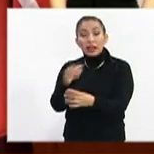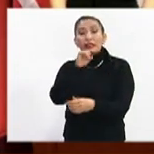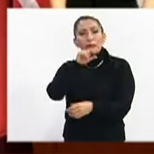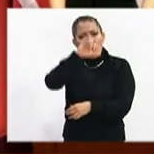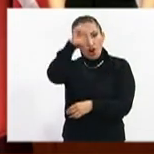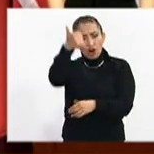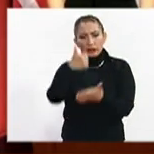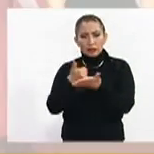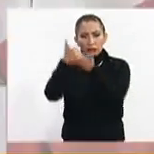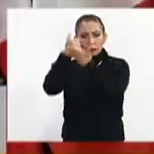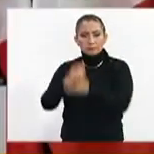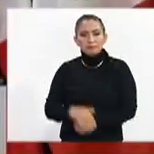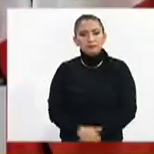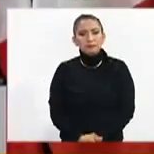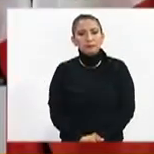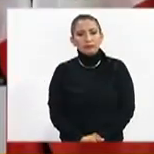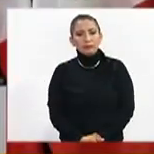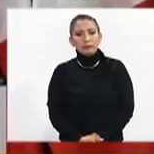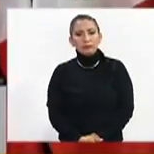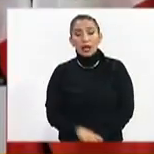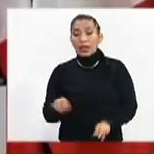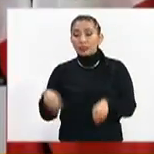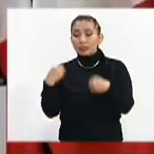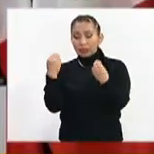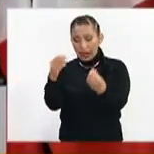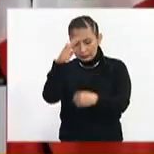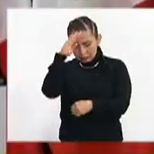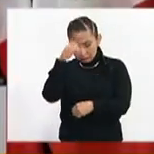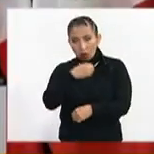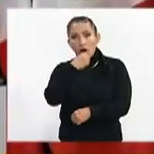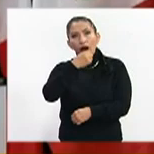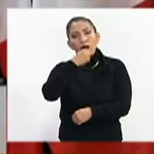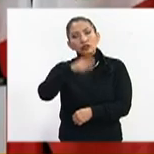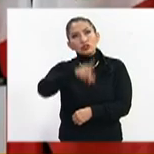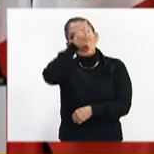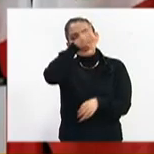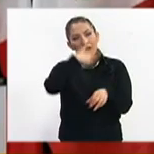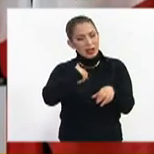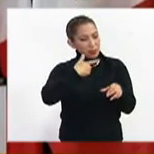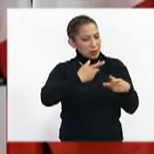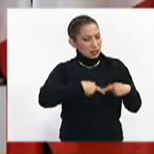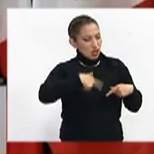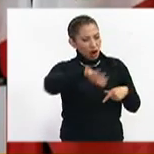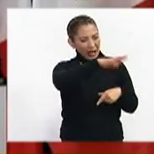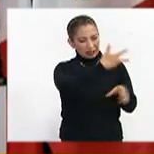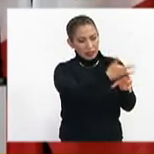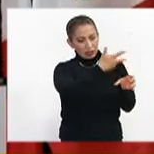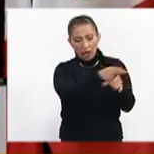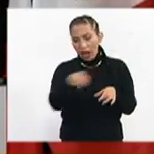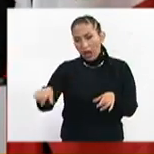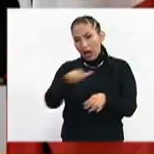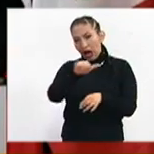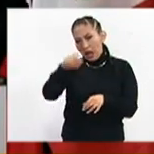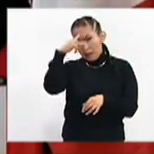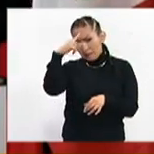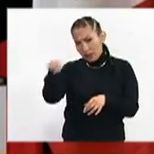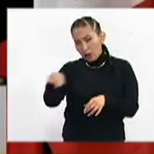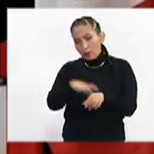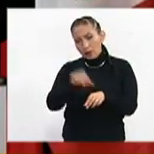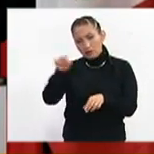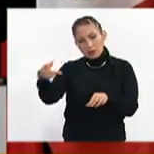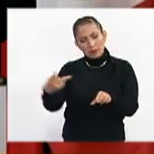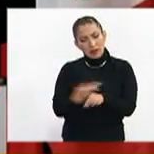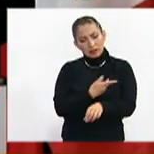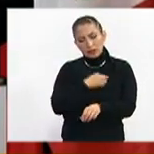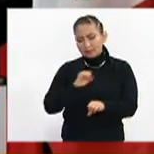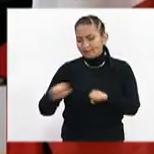otra asistencia. Ofrecer nuestro pensamiento y oraciones del pueblo estadounidense al pueblo mexicano tras este